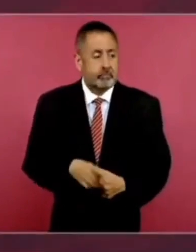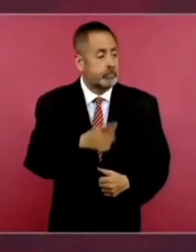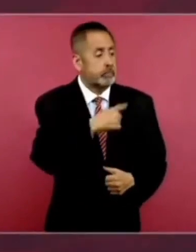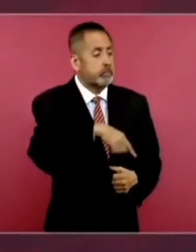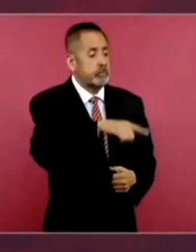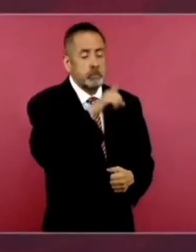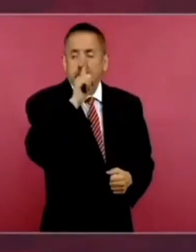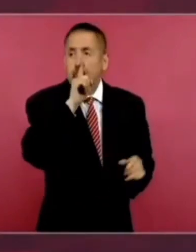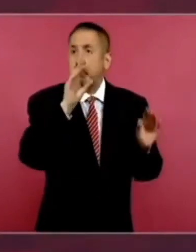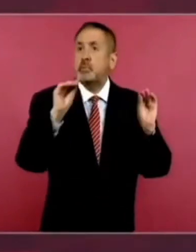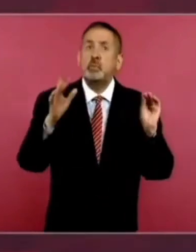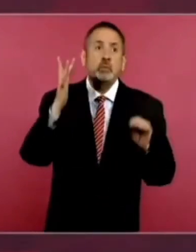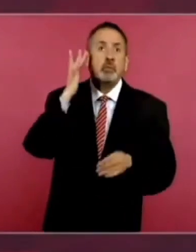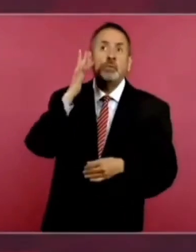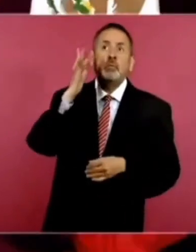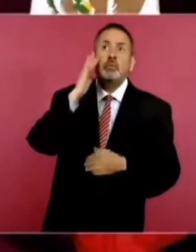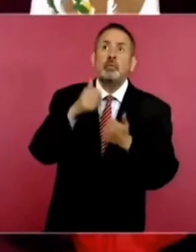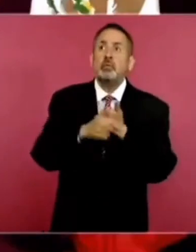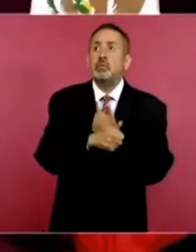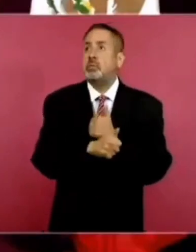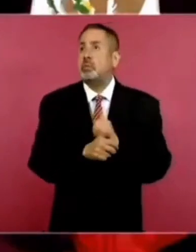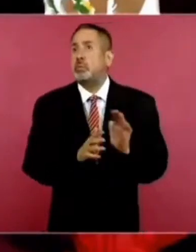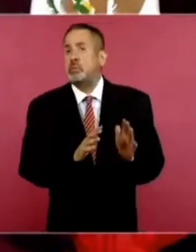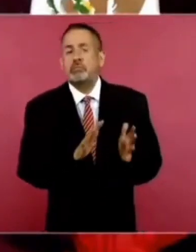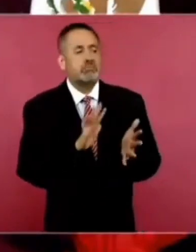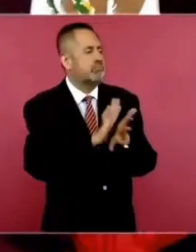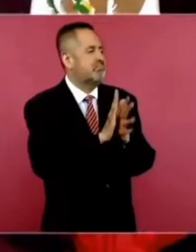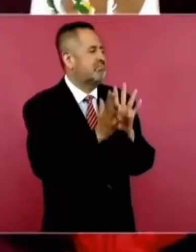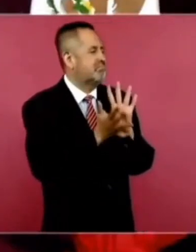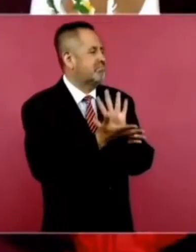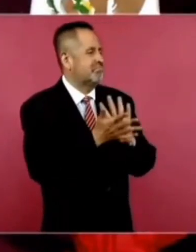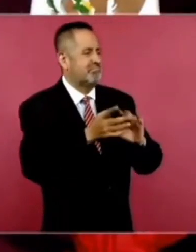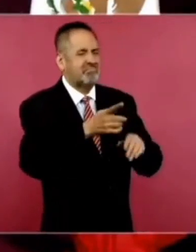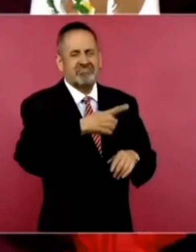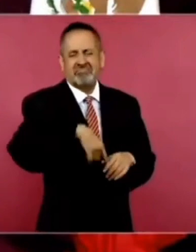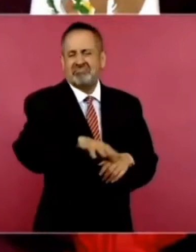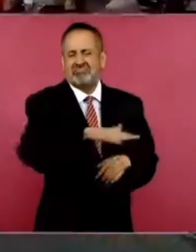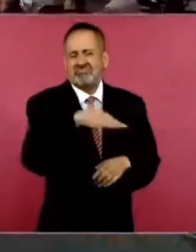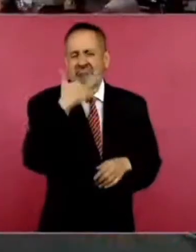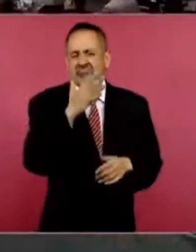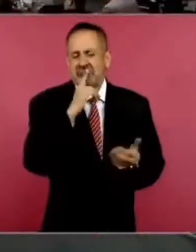Pero silencio, cómplice, todos.